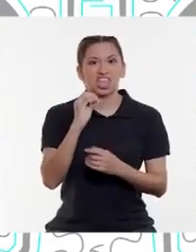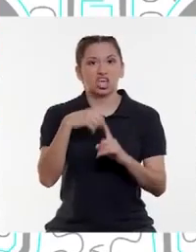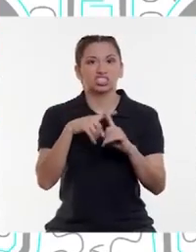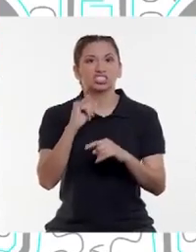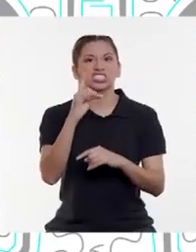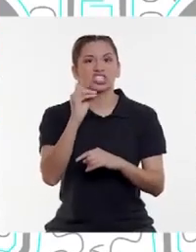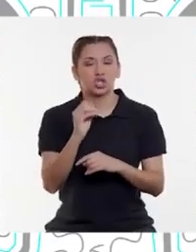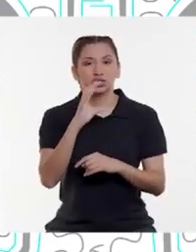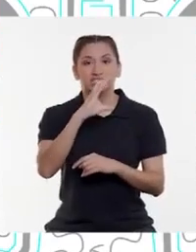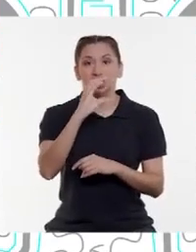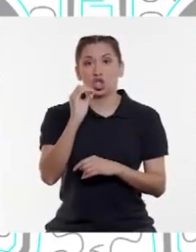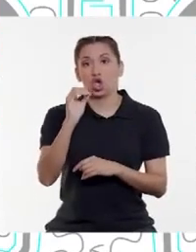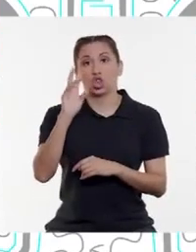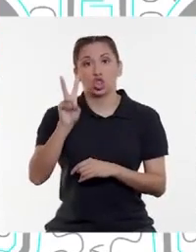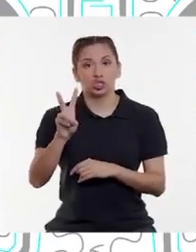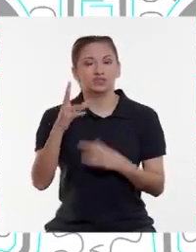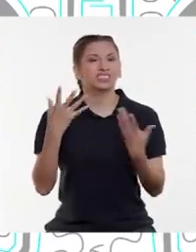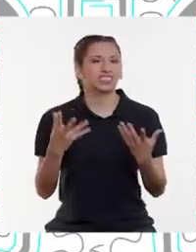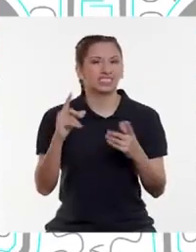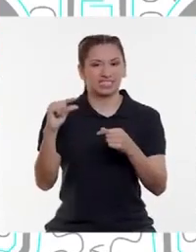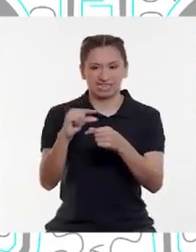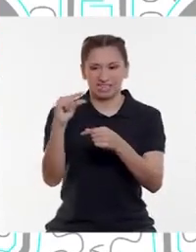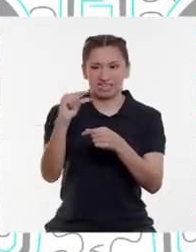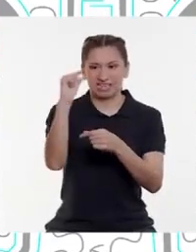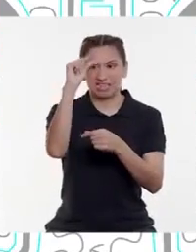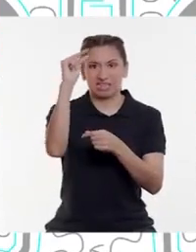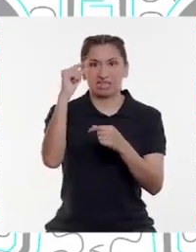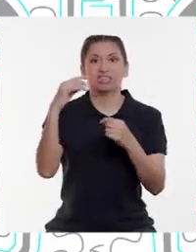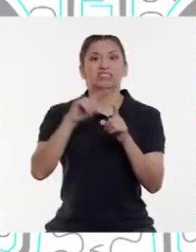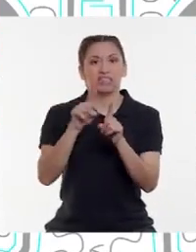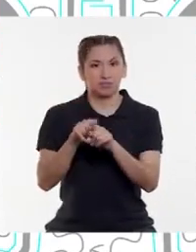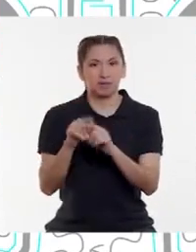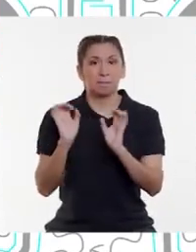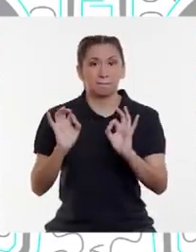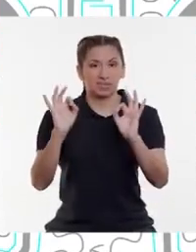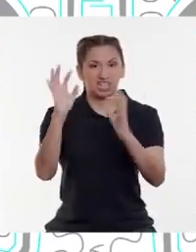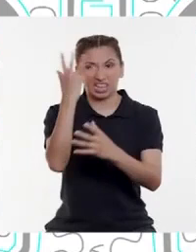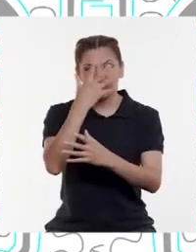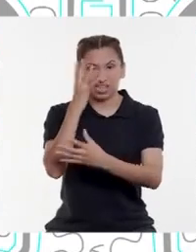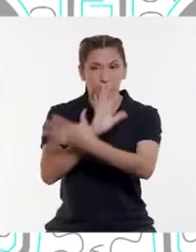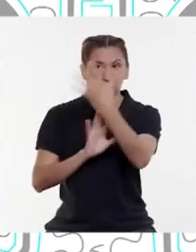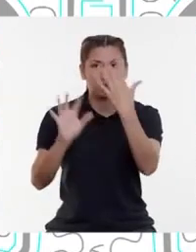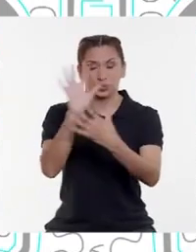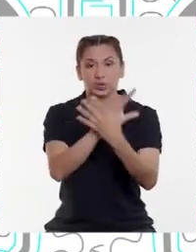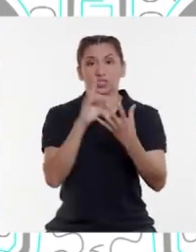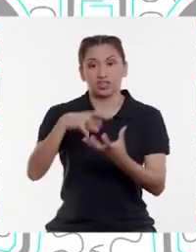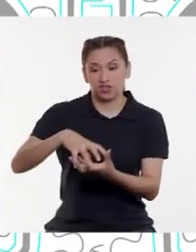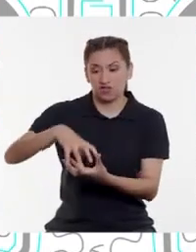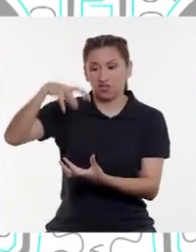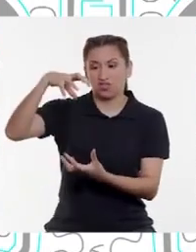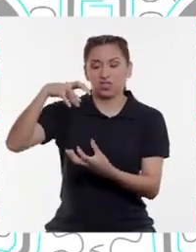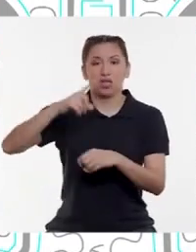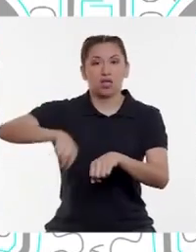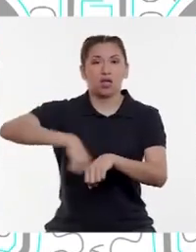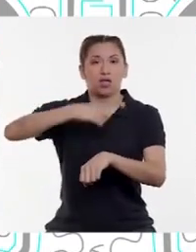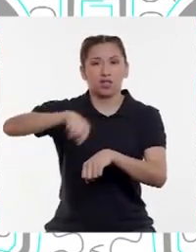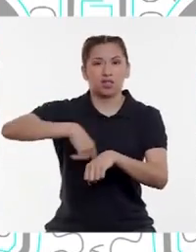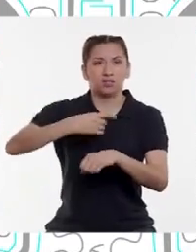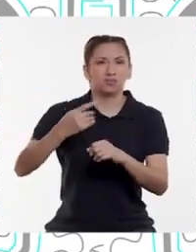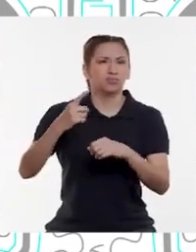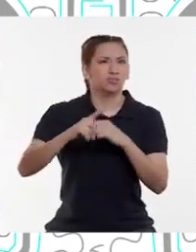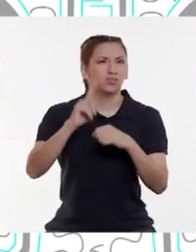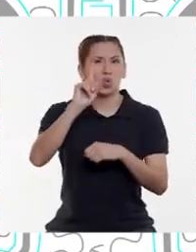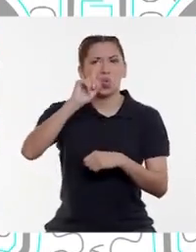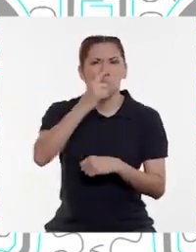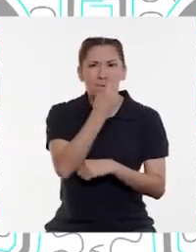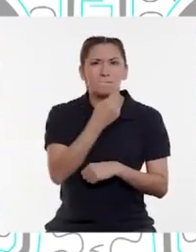de carbono, CO2, que es un gas de efecto invernadero. Además, las botellas de vidrio tardan en descomponerse